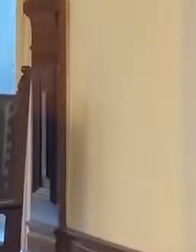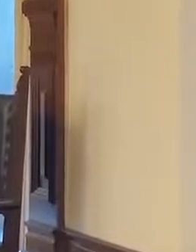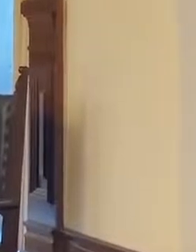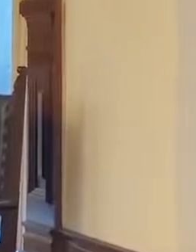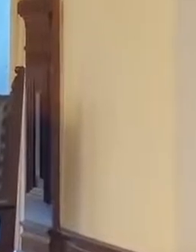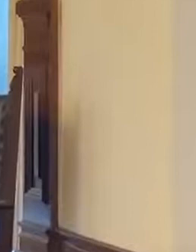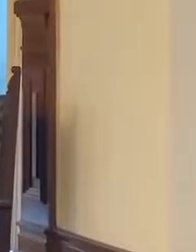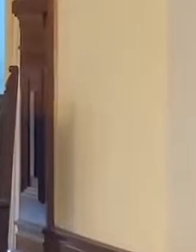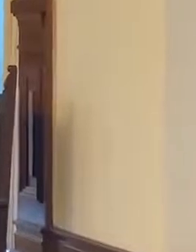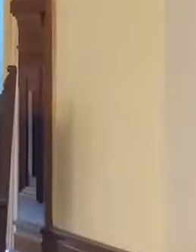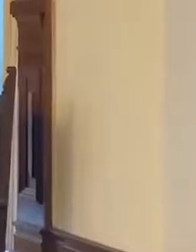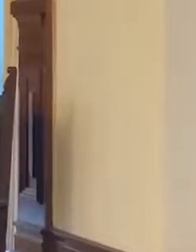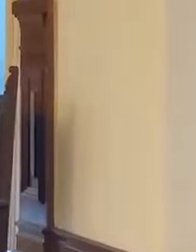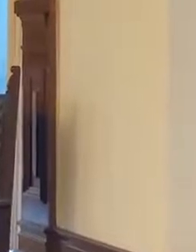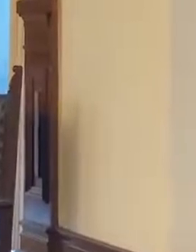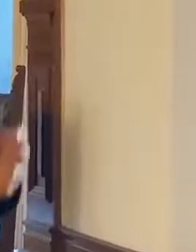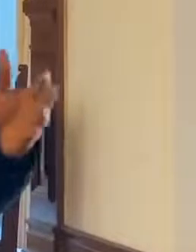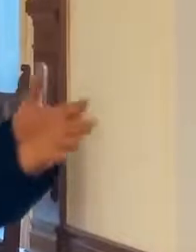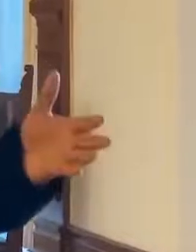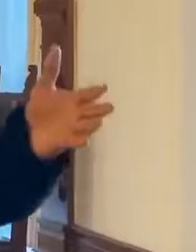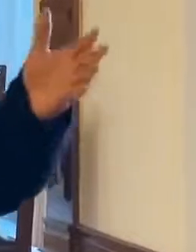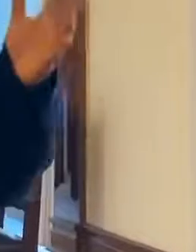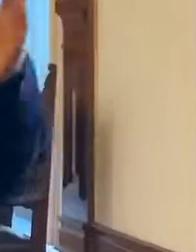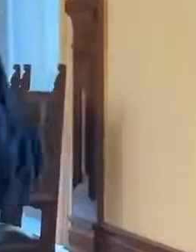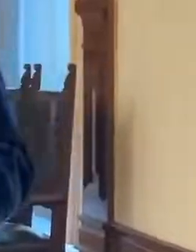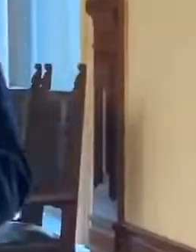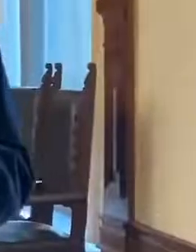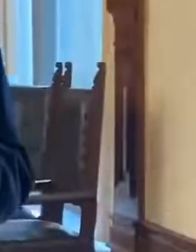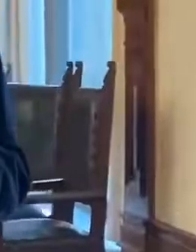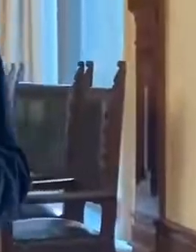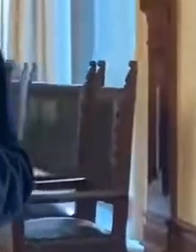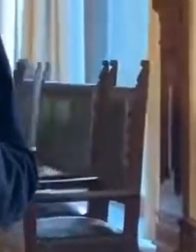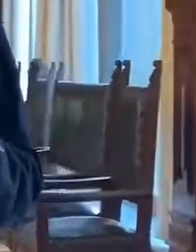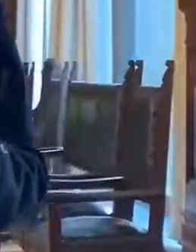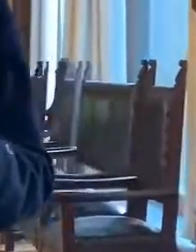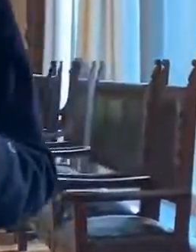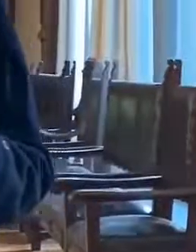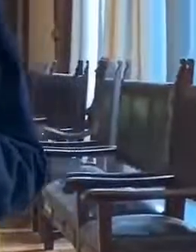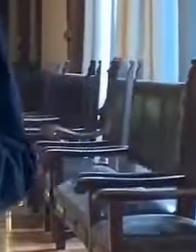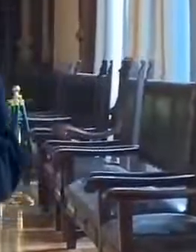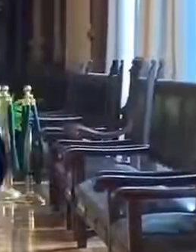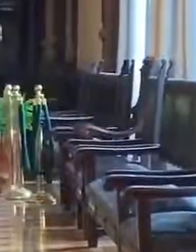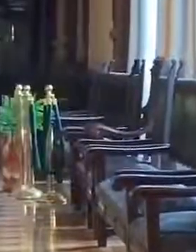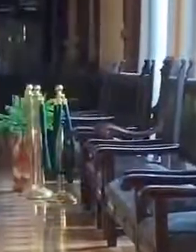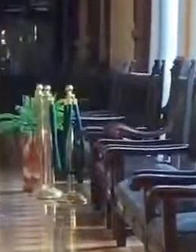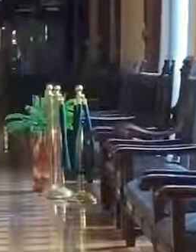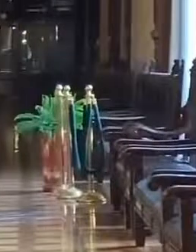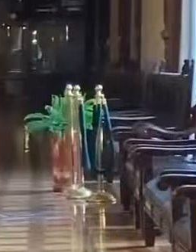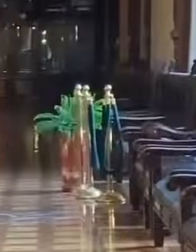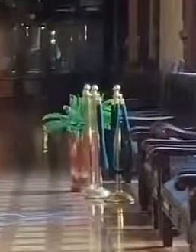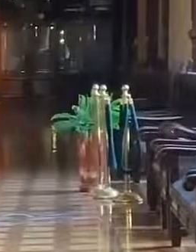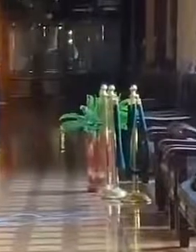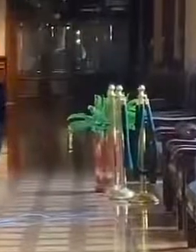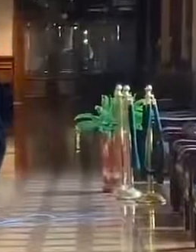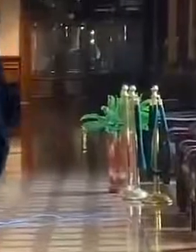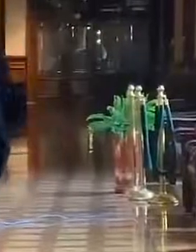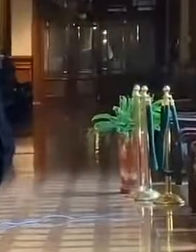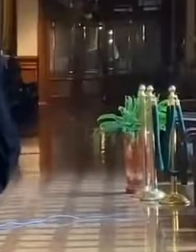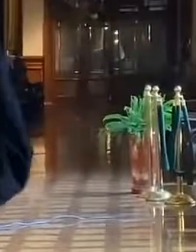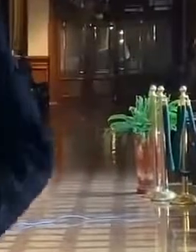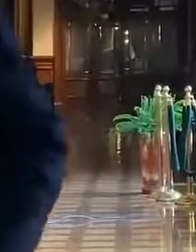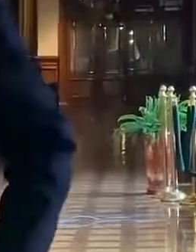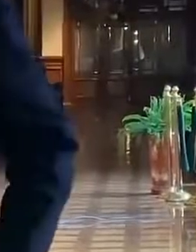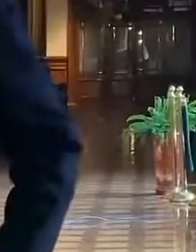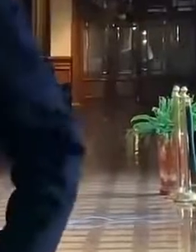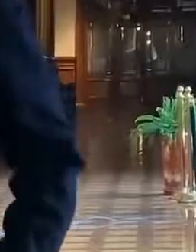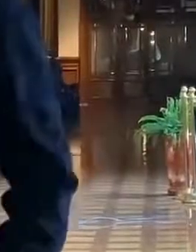1.800.000 dosis. A esto hay que agregar que vamos a tener ya